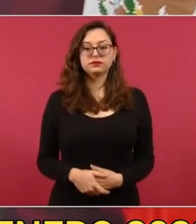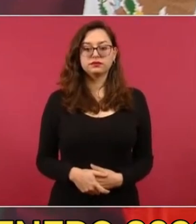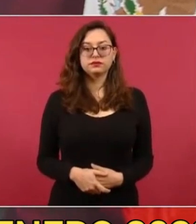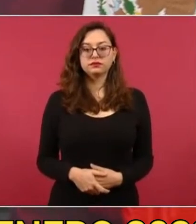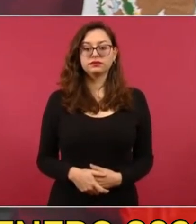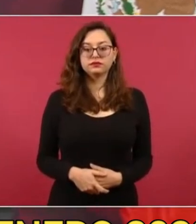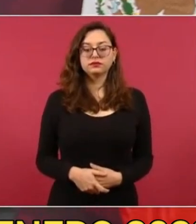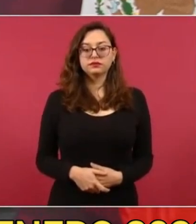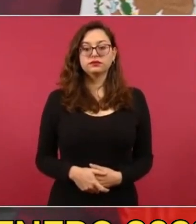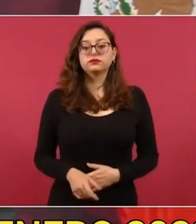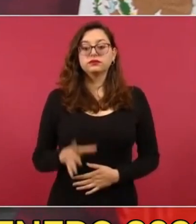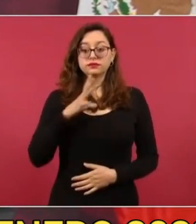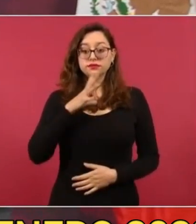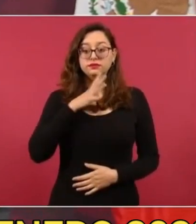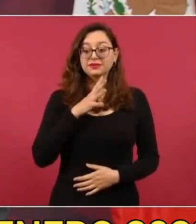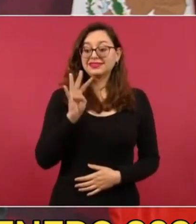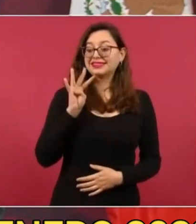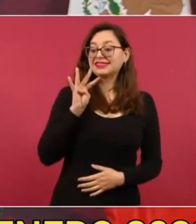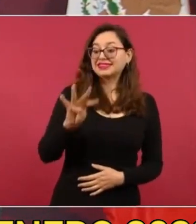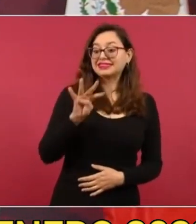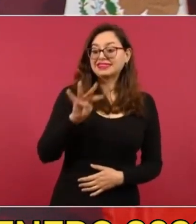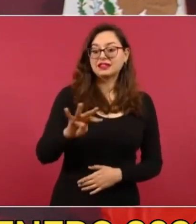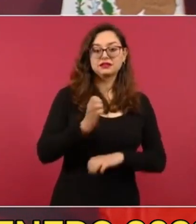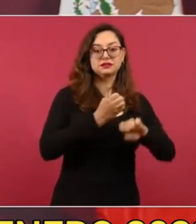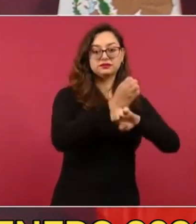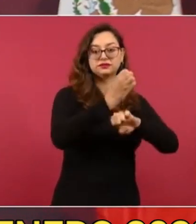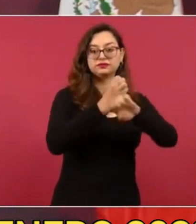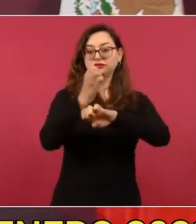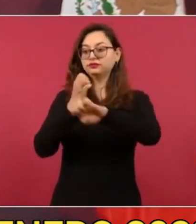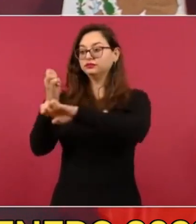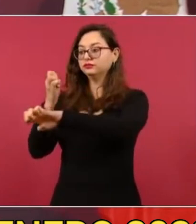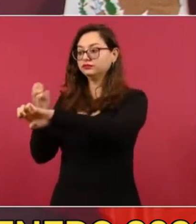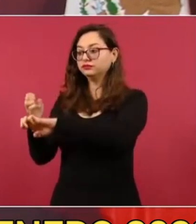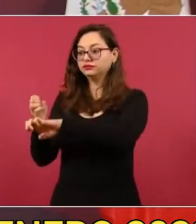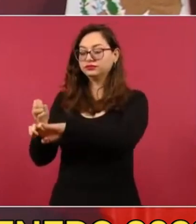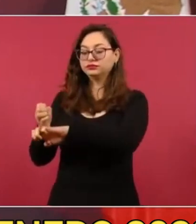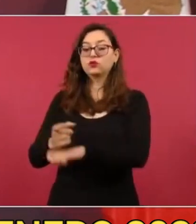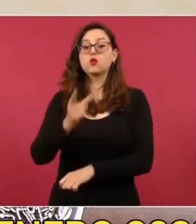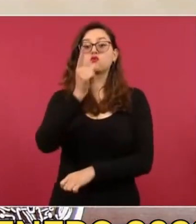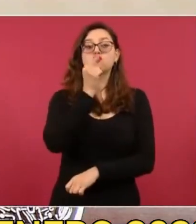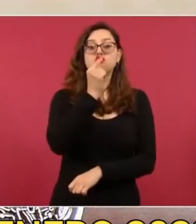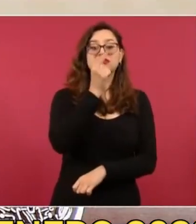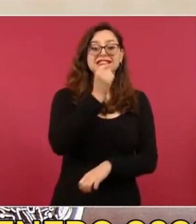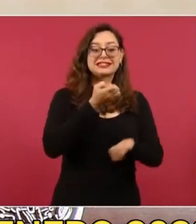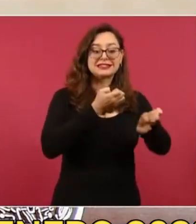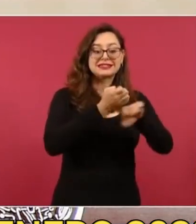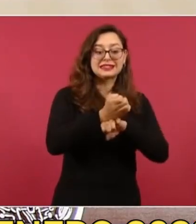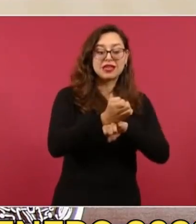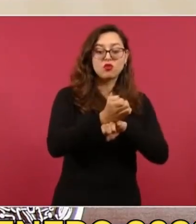19 estados en donde es mayor el número de elementos de la Guardia Nacional